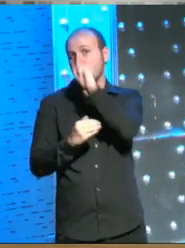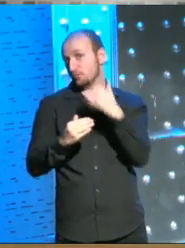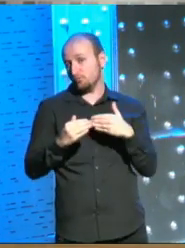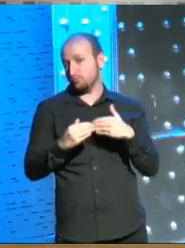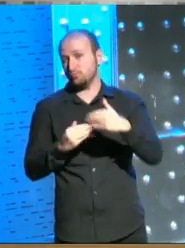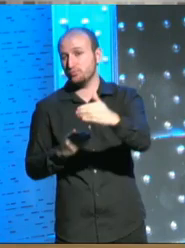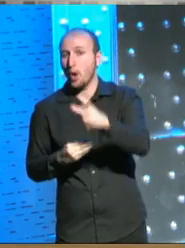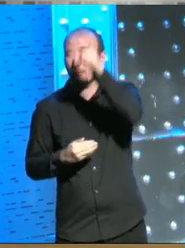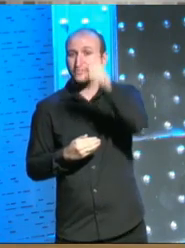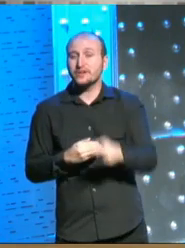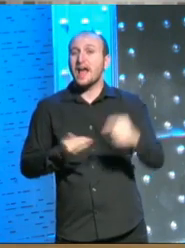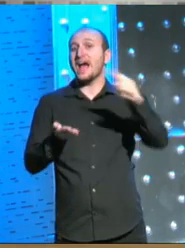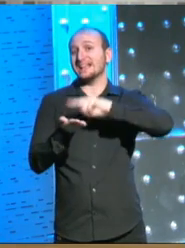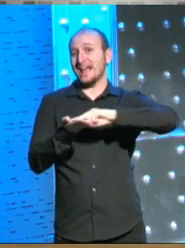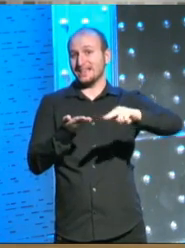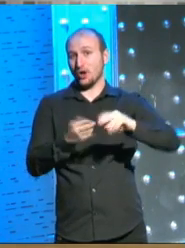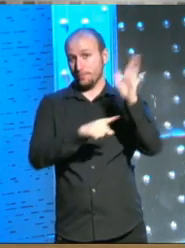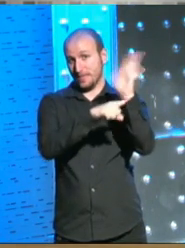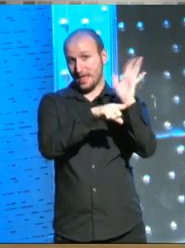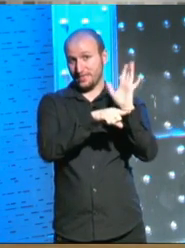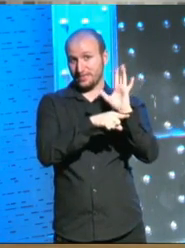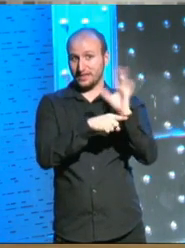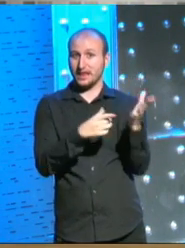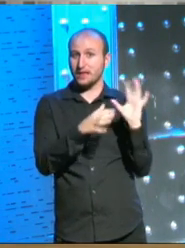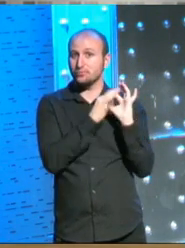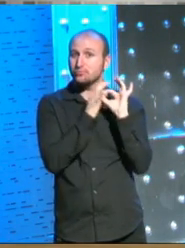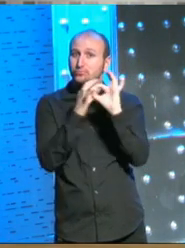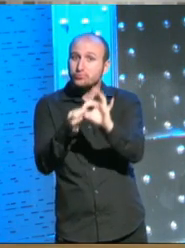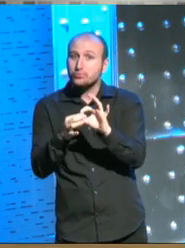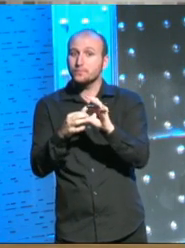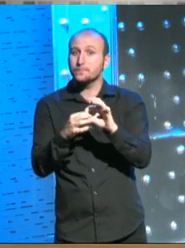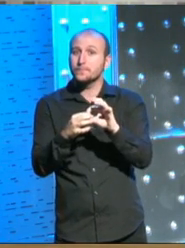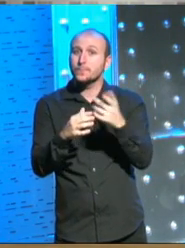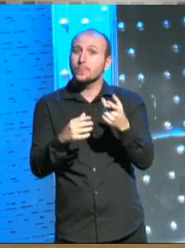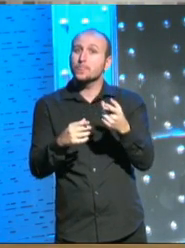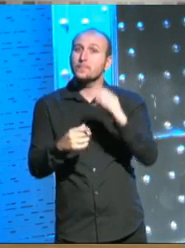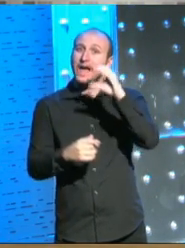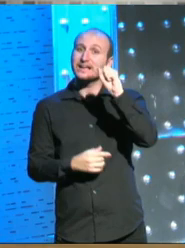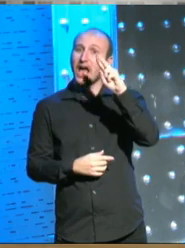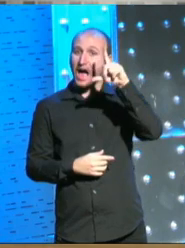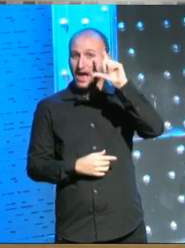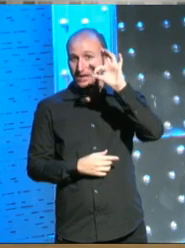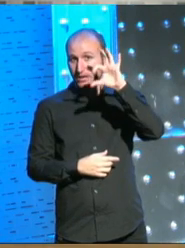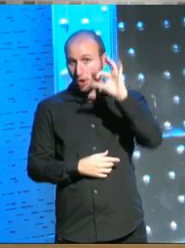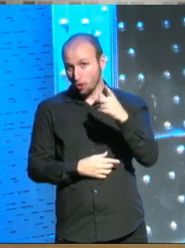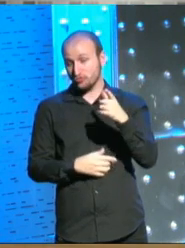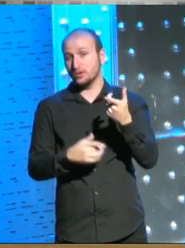cineasta gallego que fue al exilio mexicano, el biólogo Carlos Velo. Carlos Velo